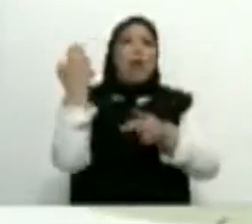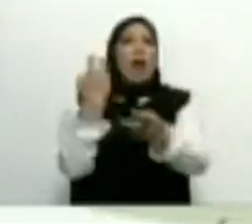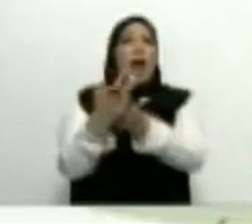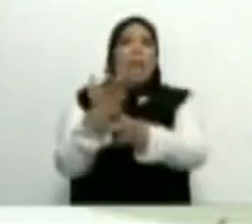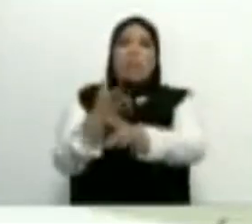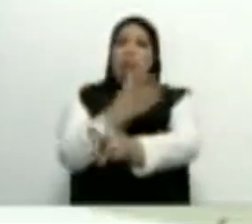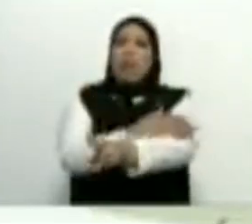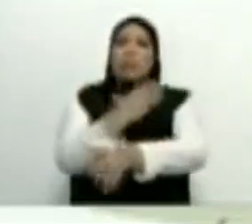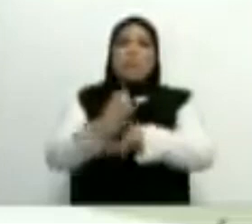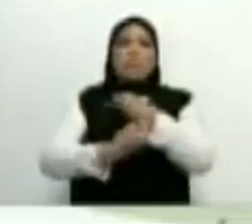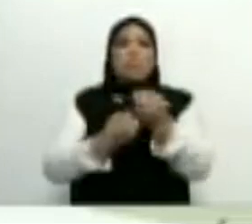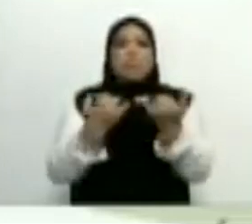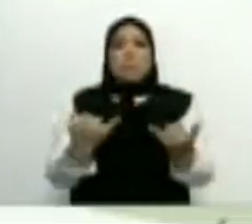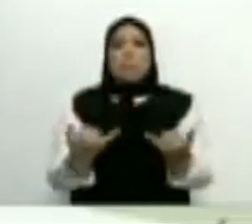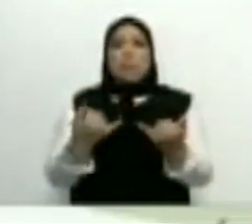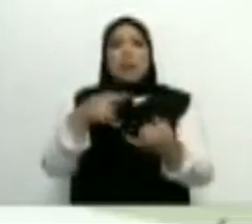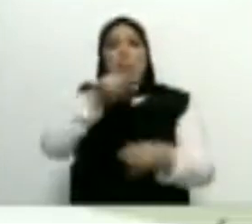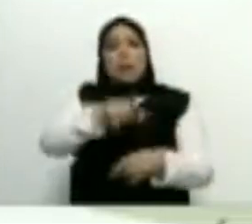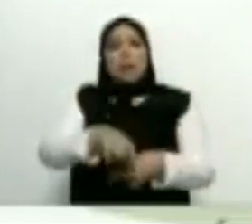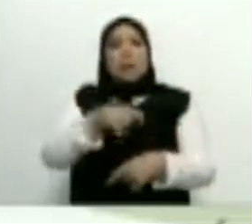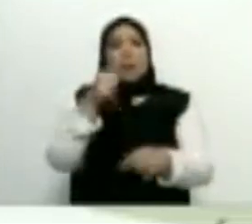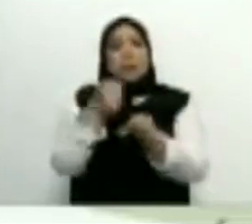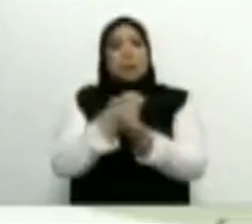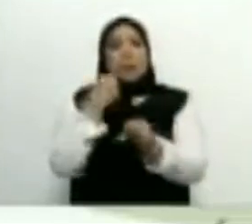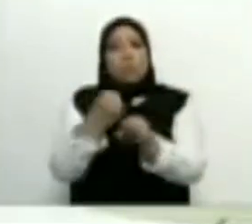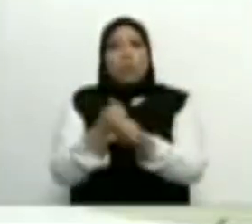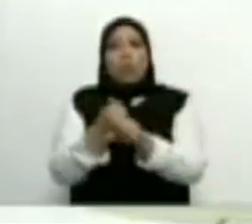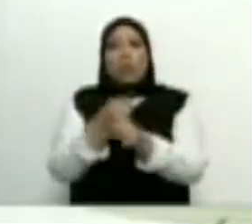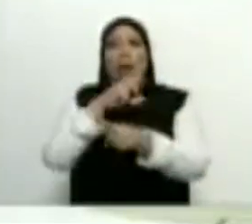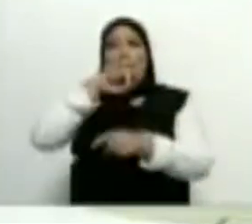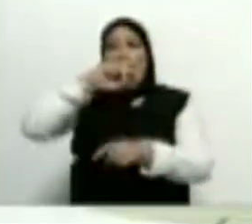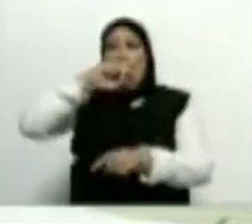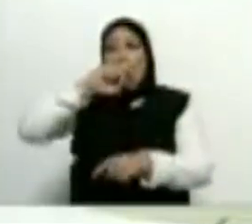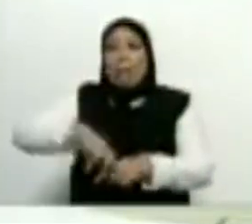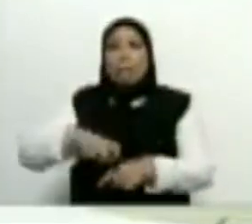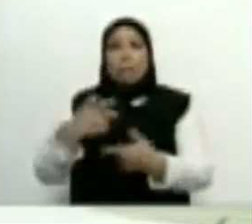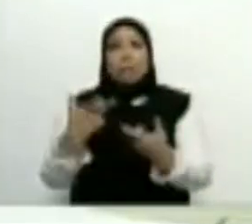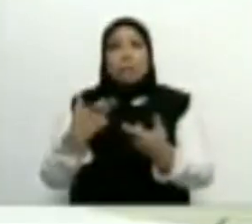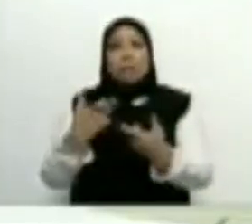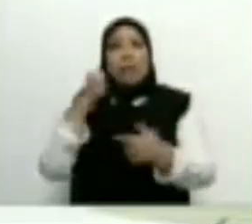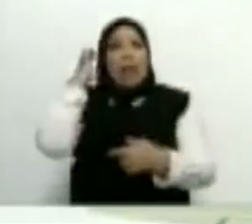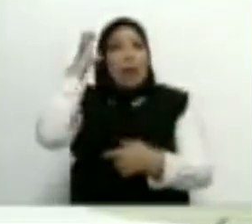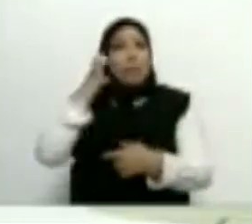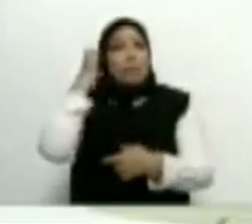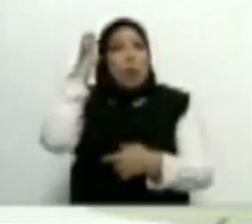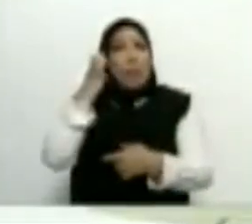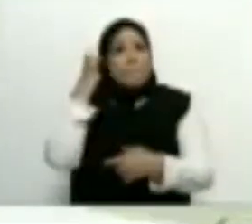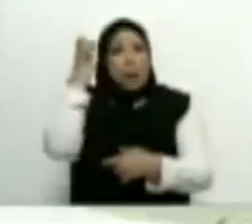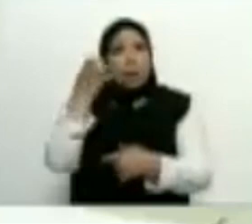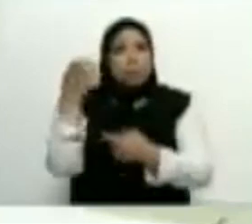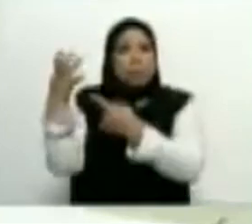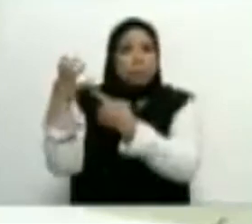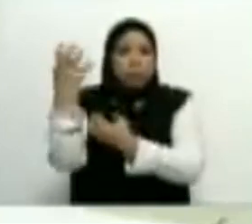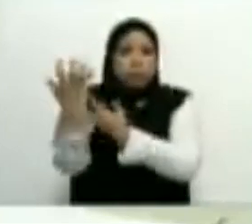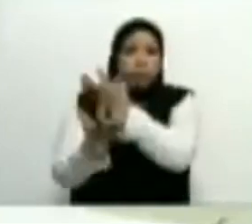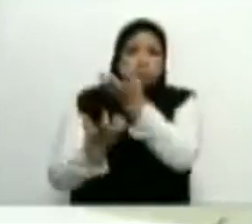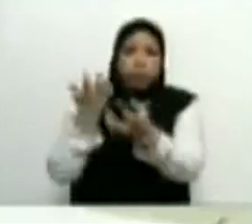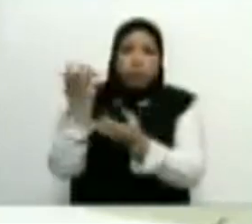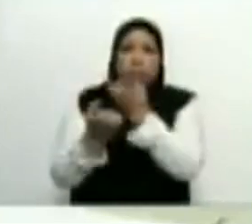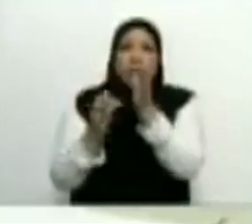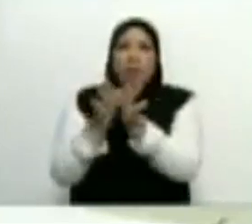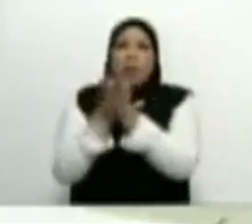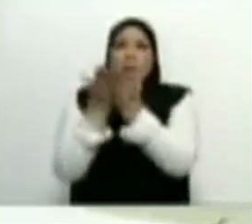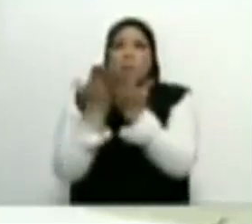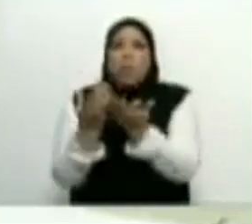ultraderecha, a los sectores racistas que en Europa queman el Corán,